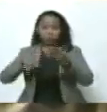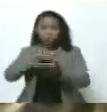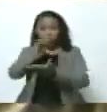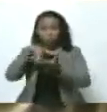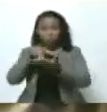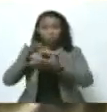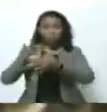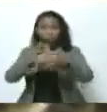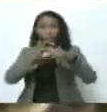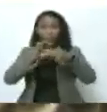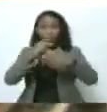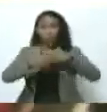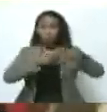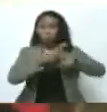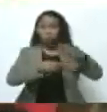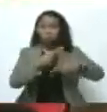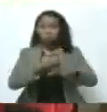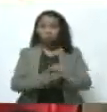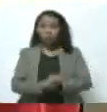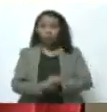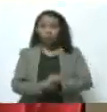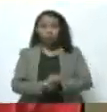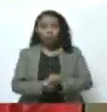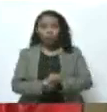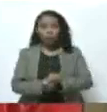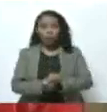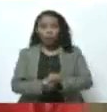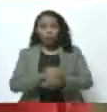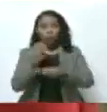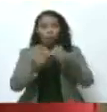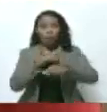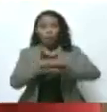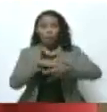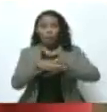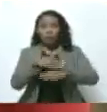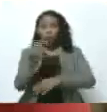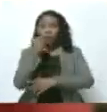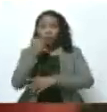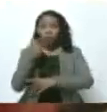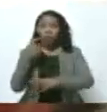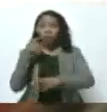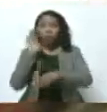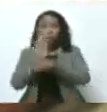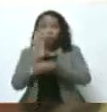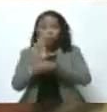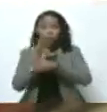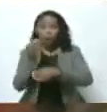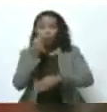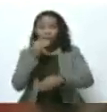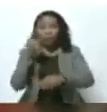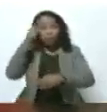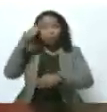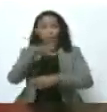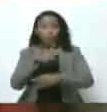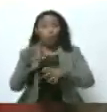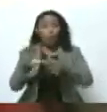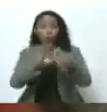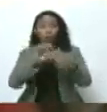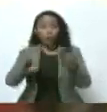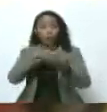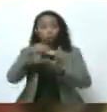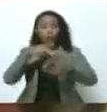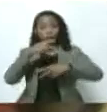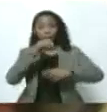Productiva, para que nosotros garanticemos, ministro Leal, los alimentos a nuestro pueblo. La Unión Nacional de los Movimientos